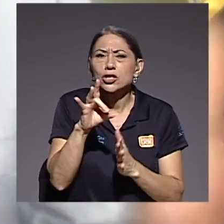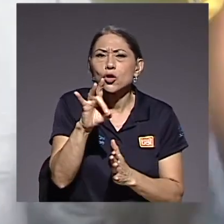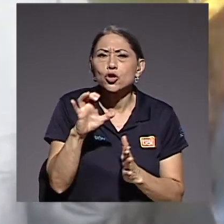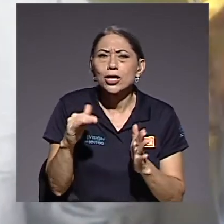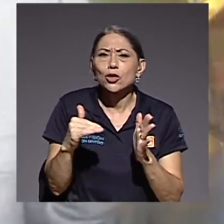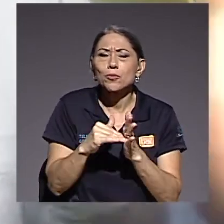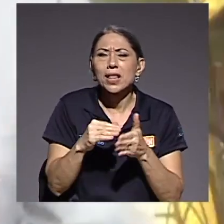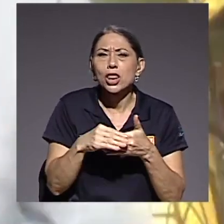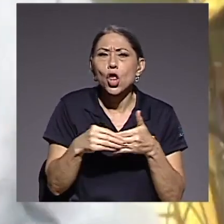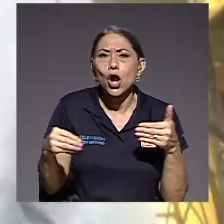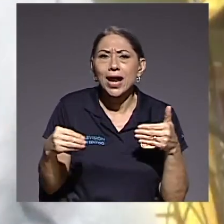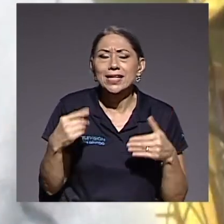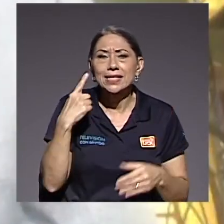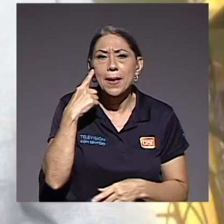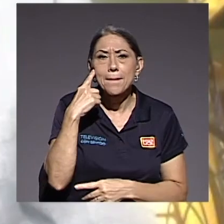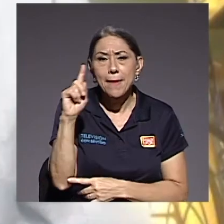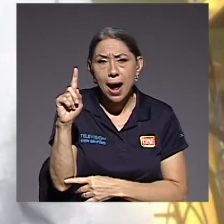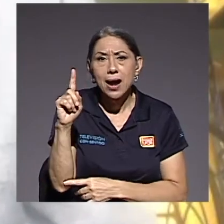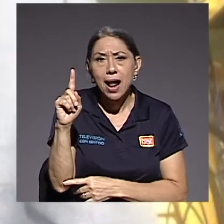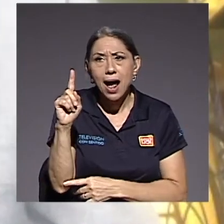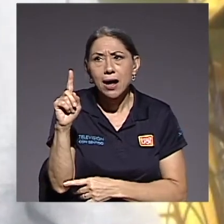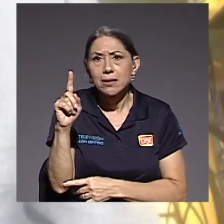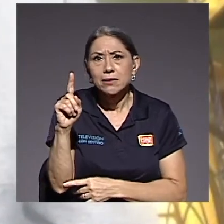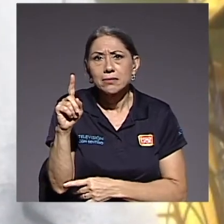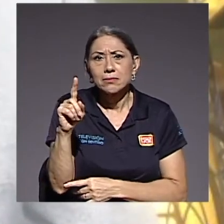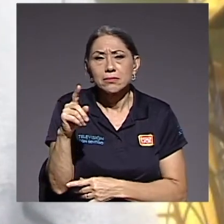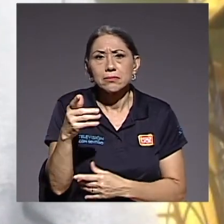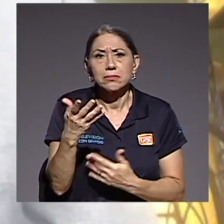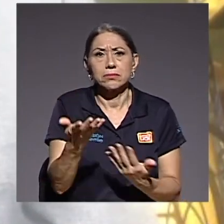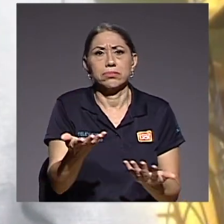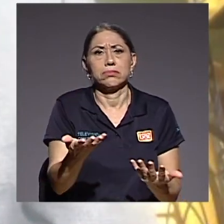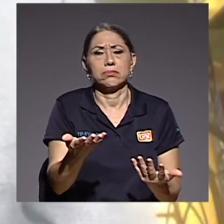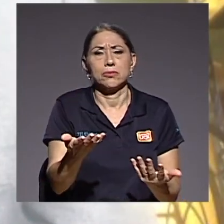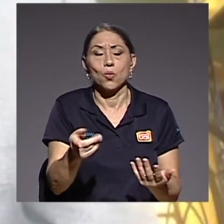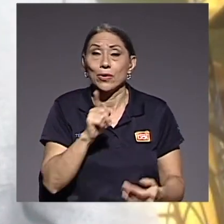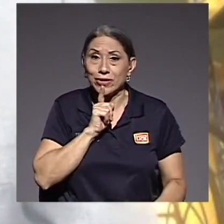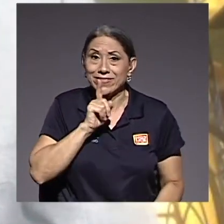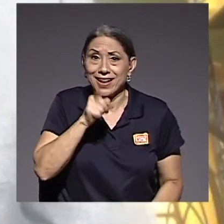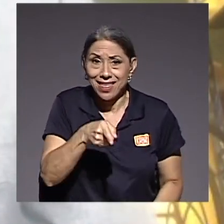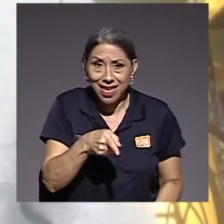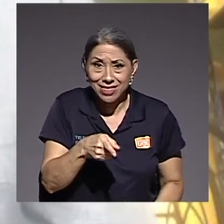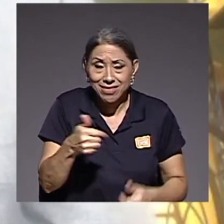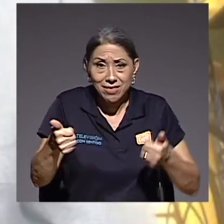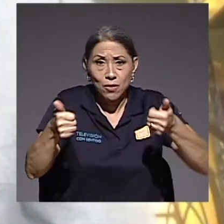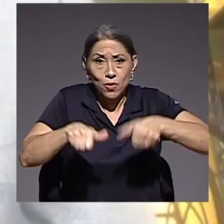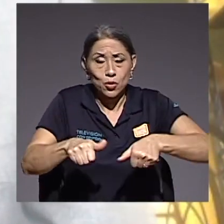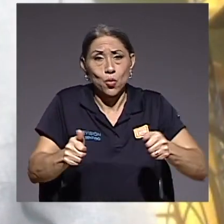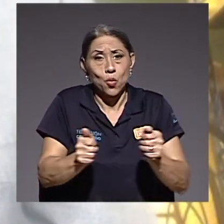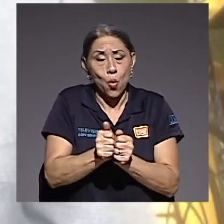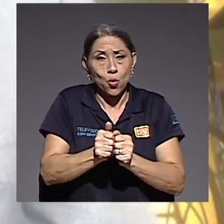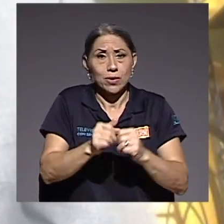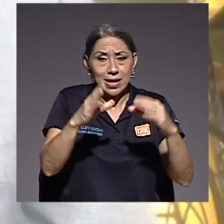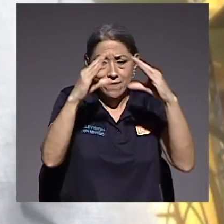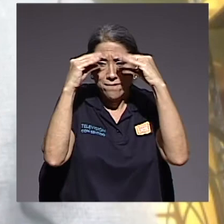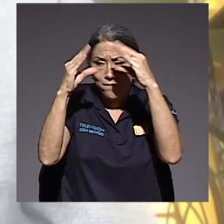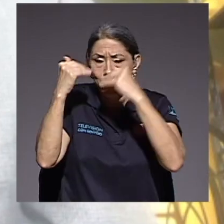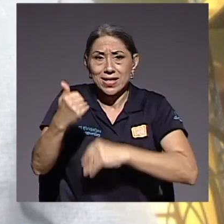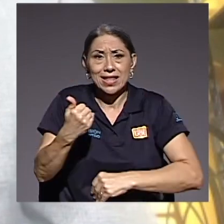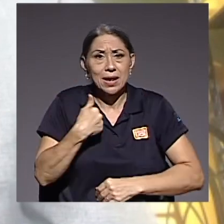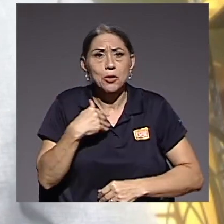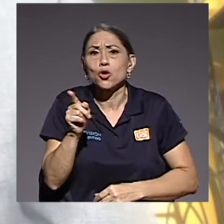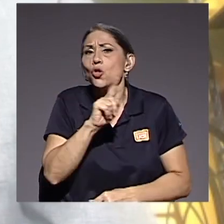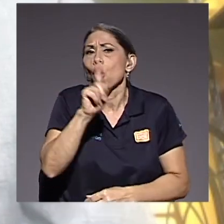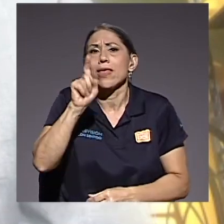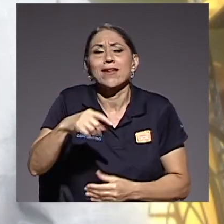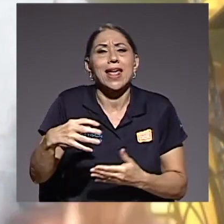$5.800.000 cada set, cuando en realidad, según los datos que tenemos, no debería de